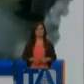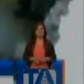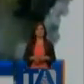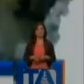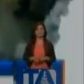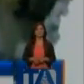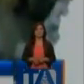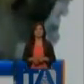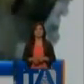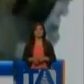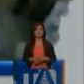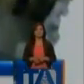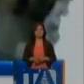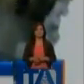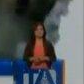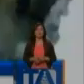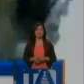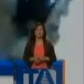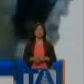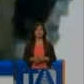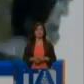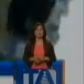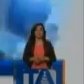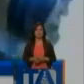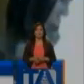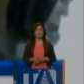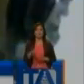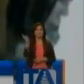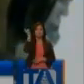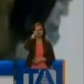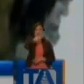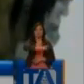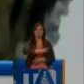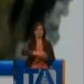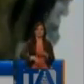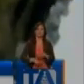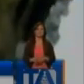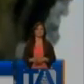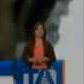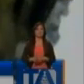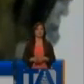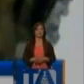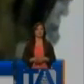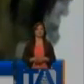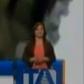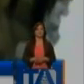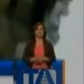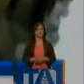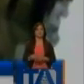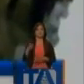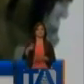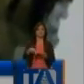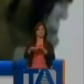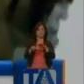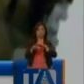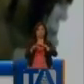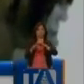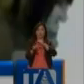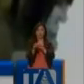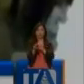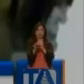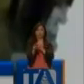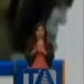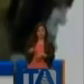La tarea de sacar el televisor con una mano le resulta complicada. Es así que guarda su linterna en el